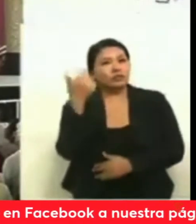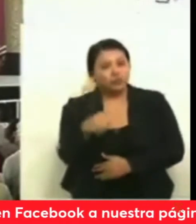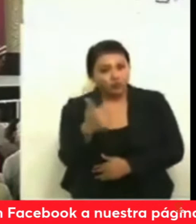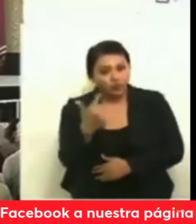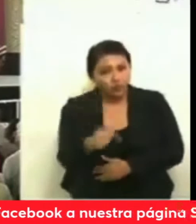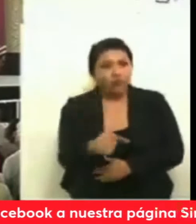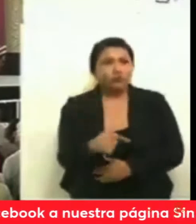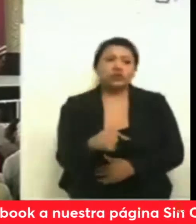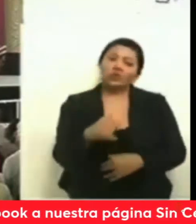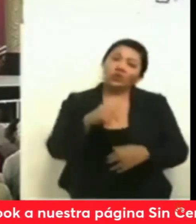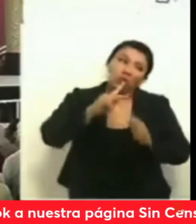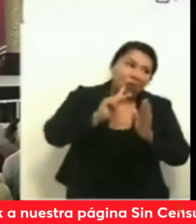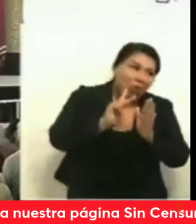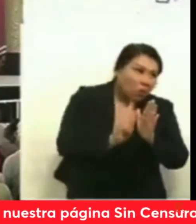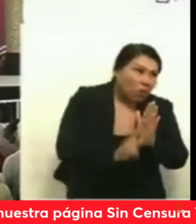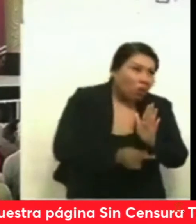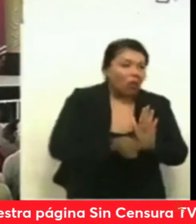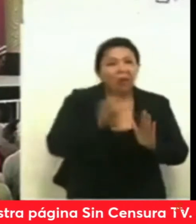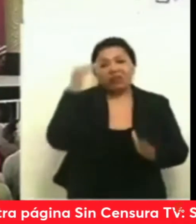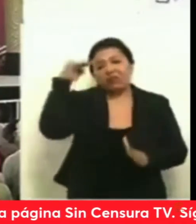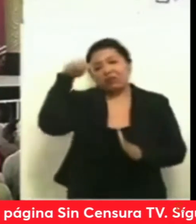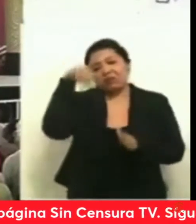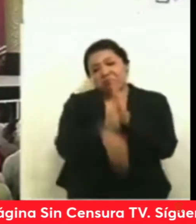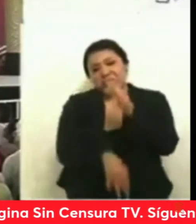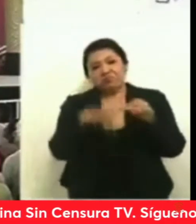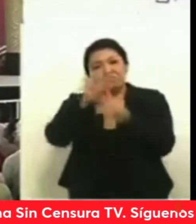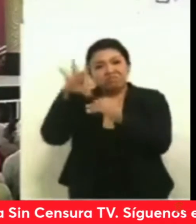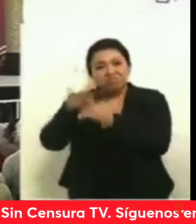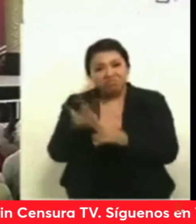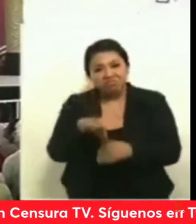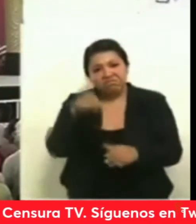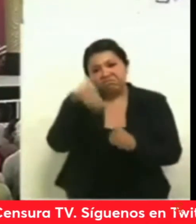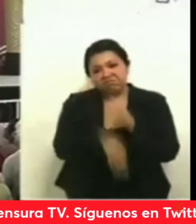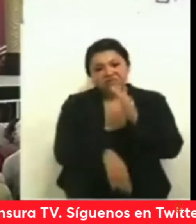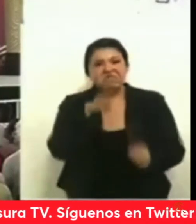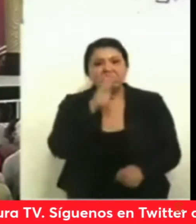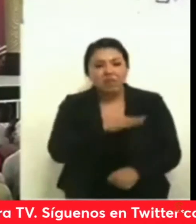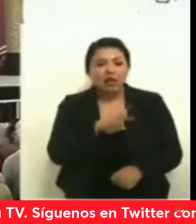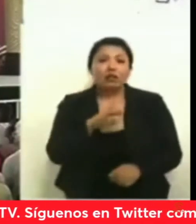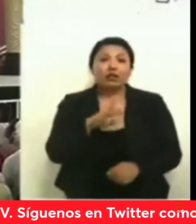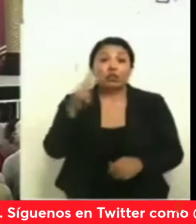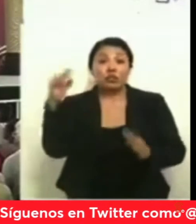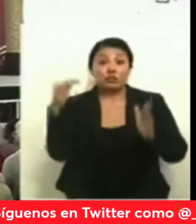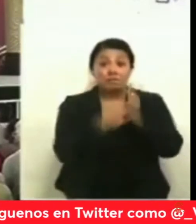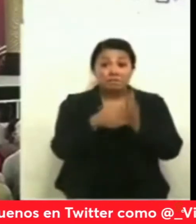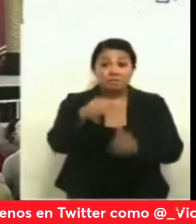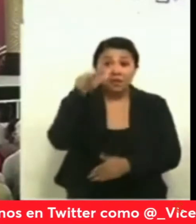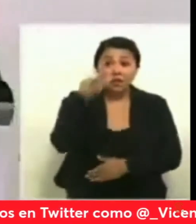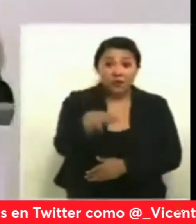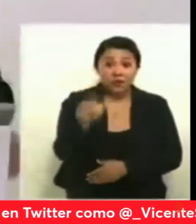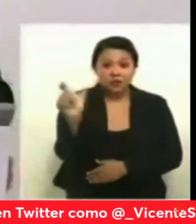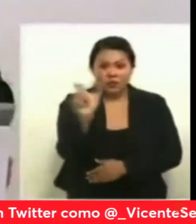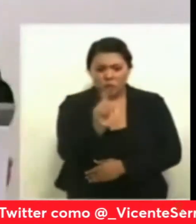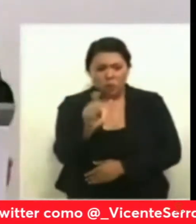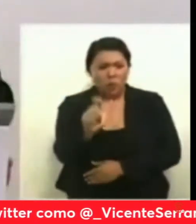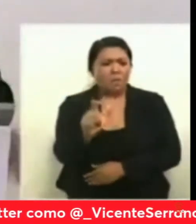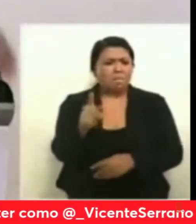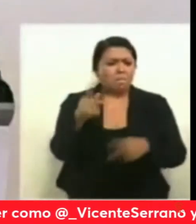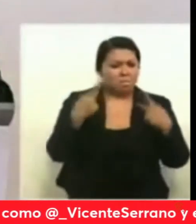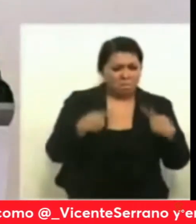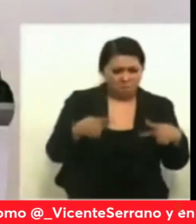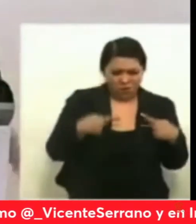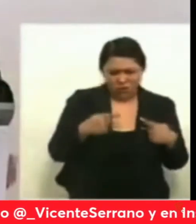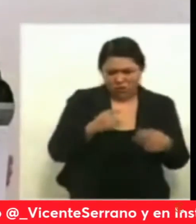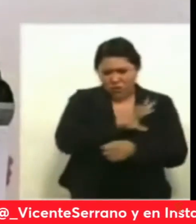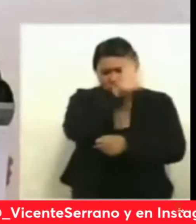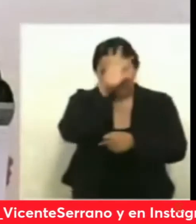nuevo fraude electoral. El 2018, cuando despertó el pueblo de México. Pero 6 años después,